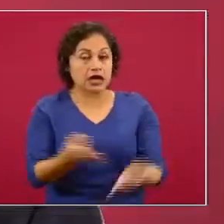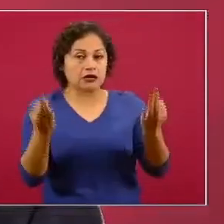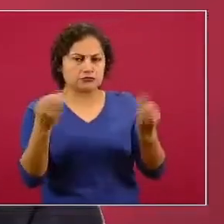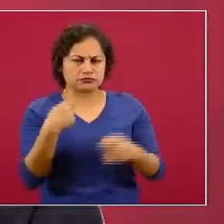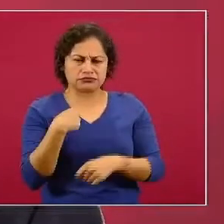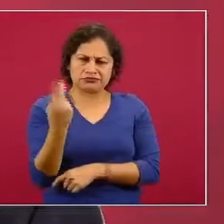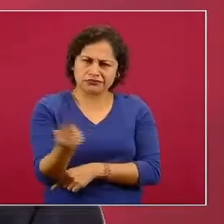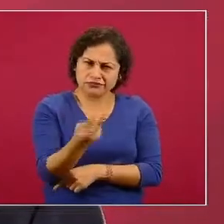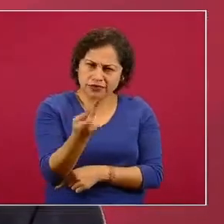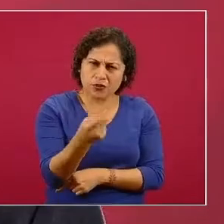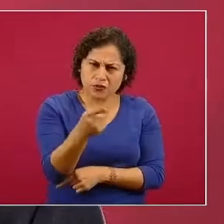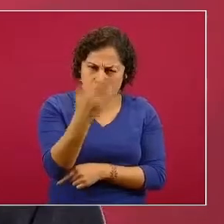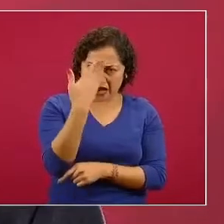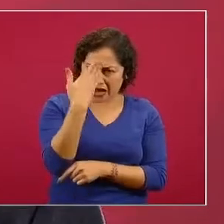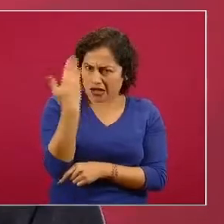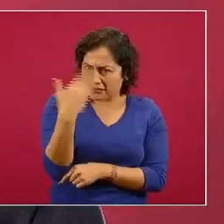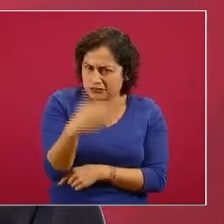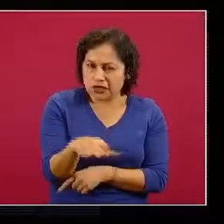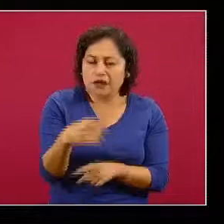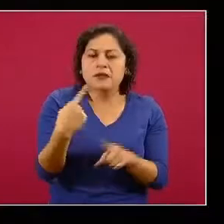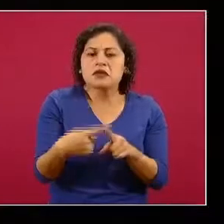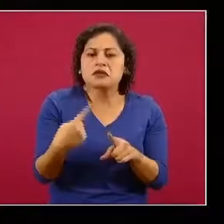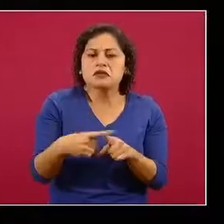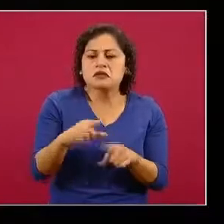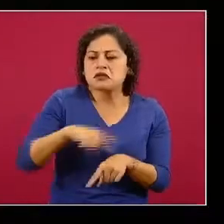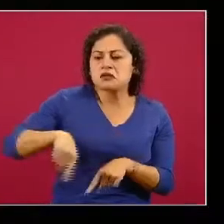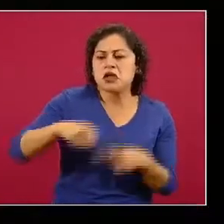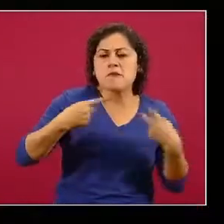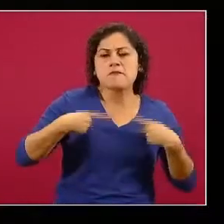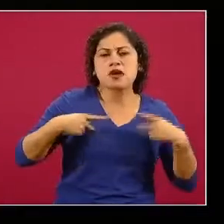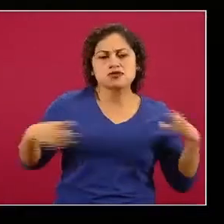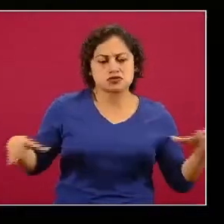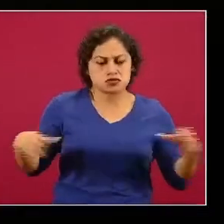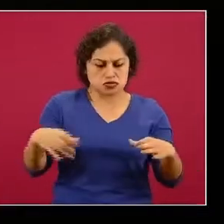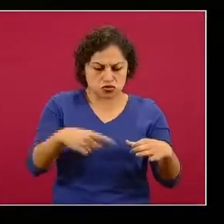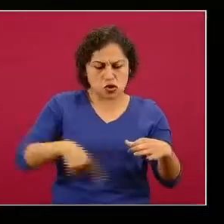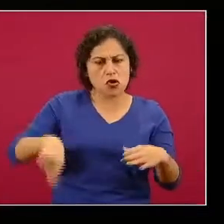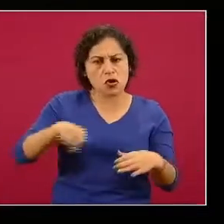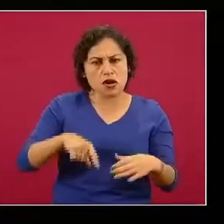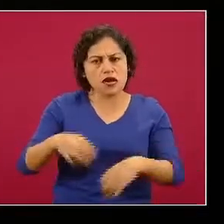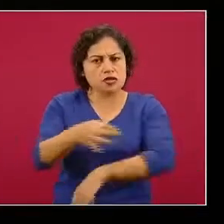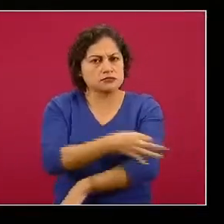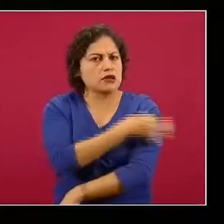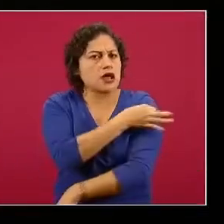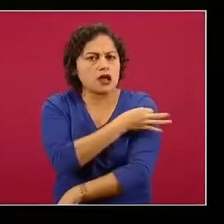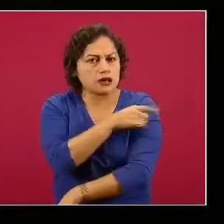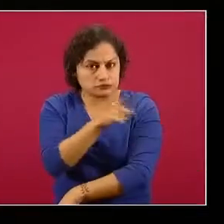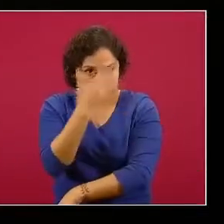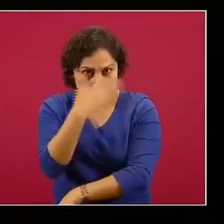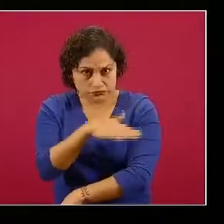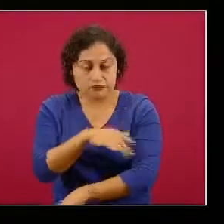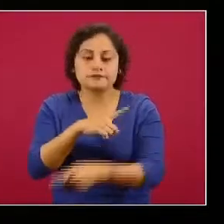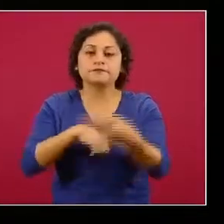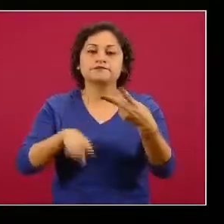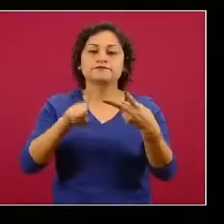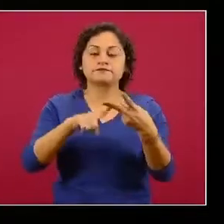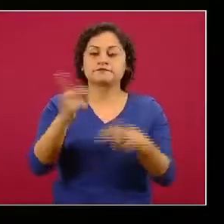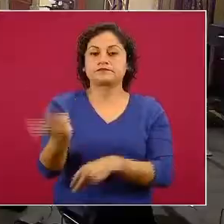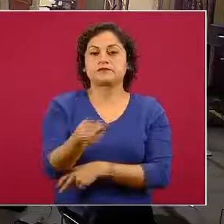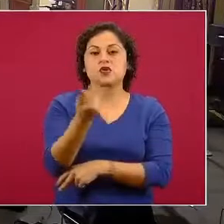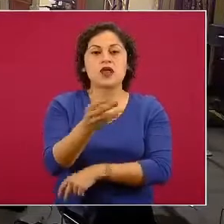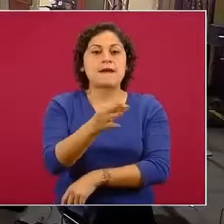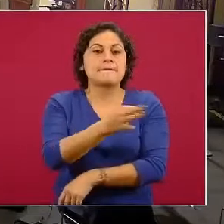idea de quiénes van a ser las personas que se van a vacunar. También preguntarles sobre la vacuna